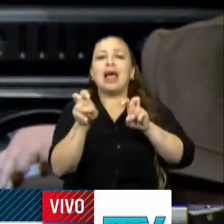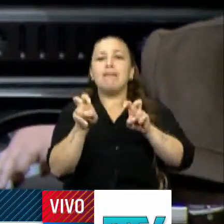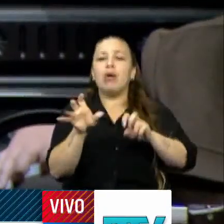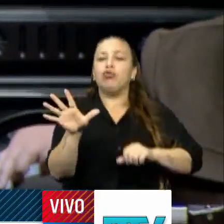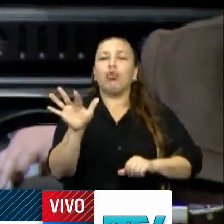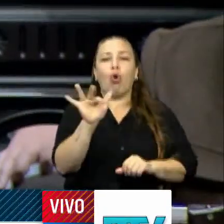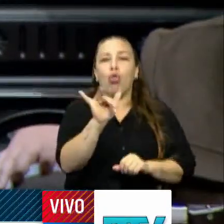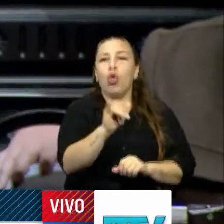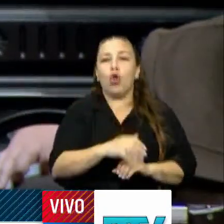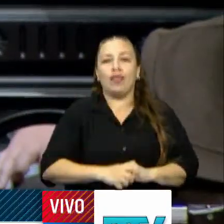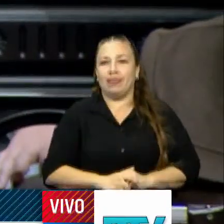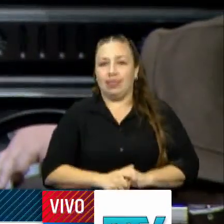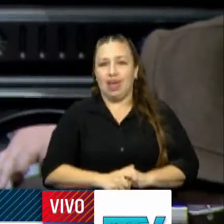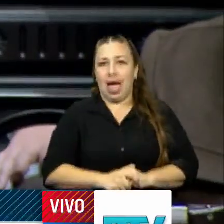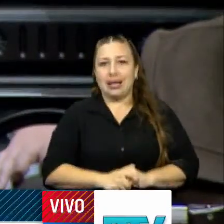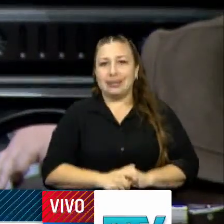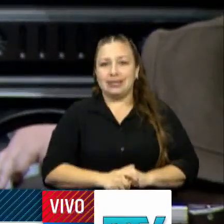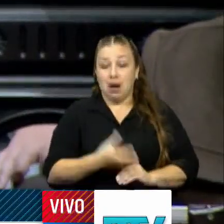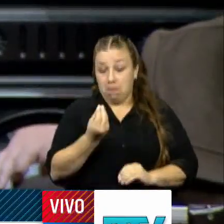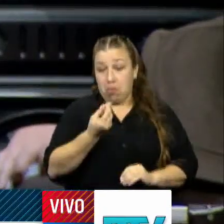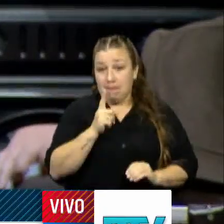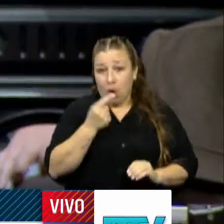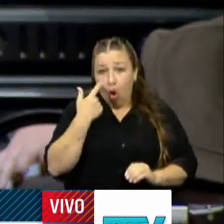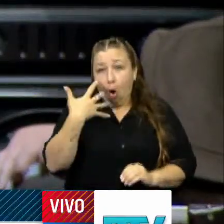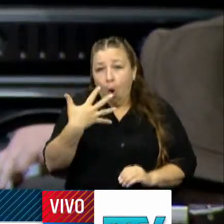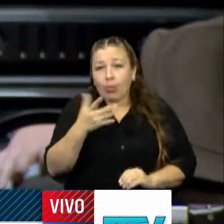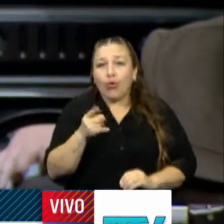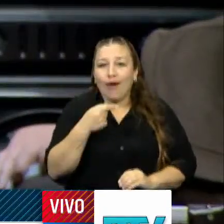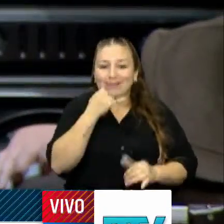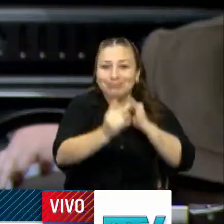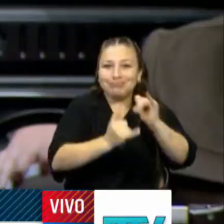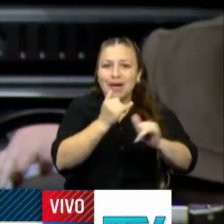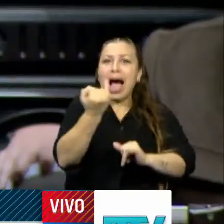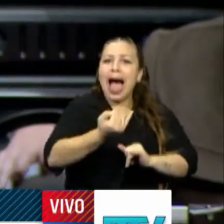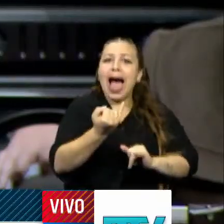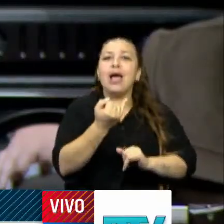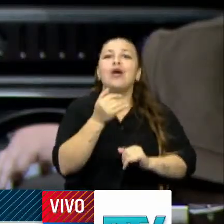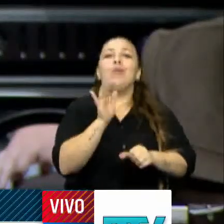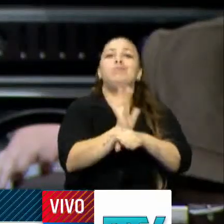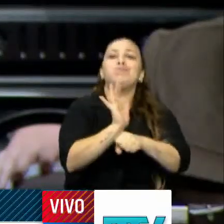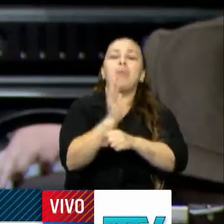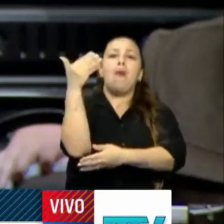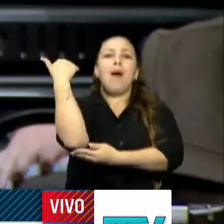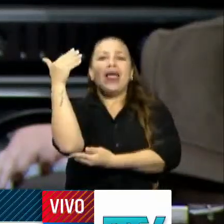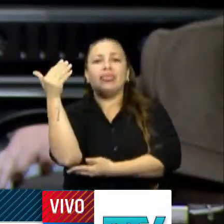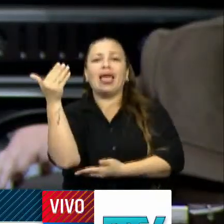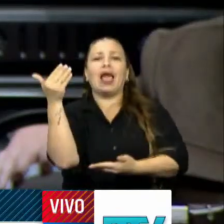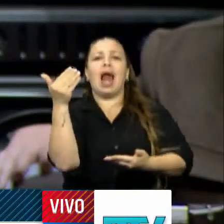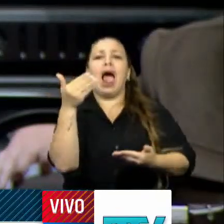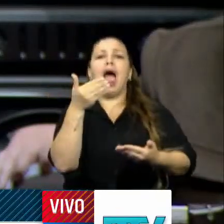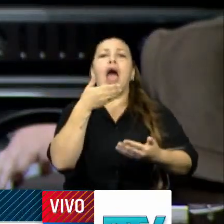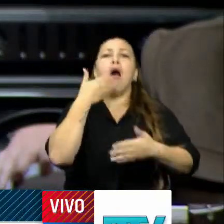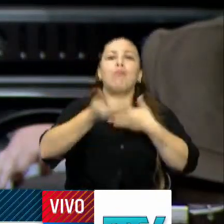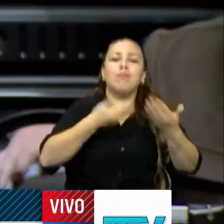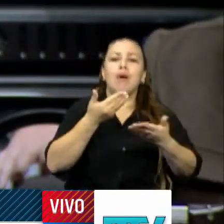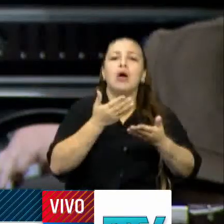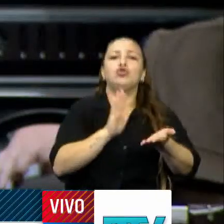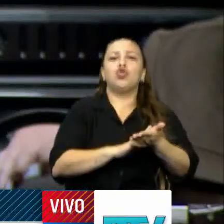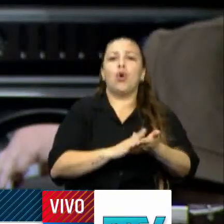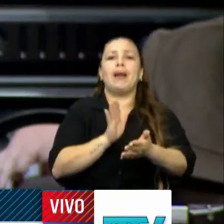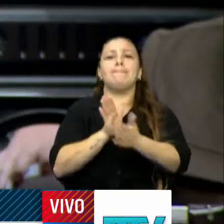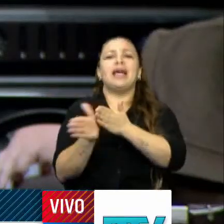cotidianos. Por supuesto que, como se comentó aquí, tomó grandes banderas de la discusión universal, las cuestiones